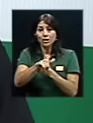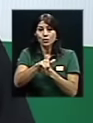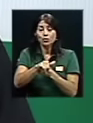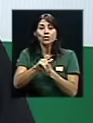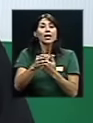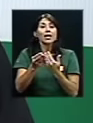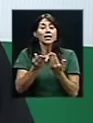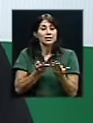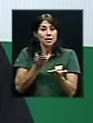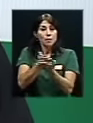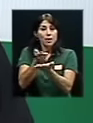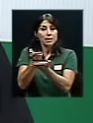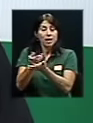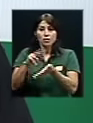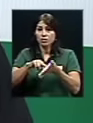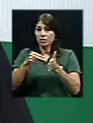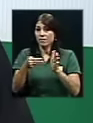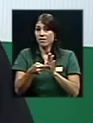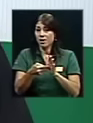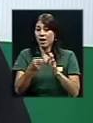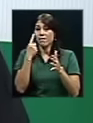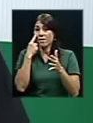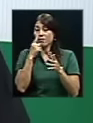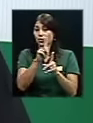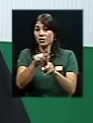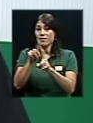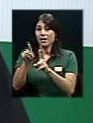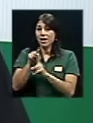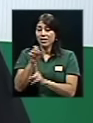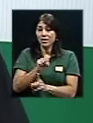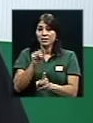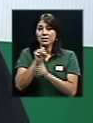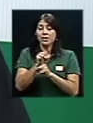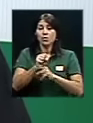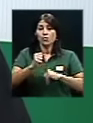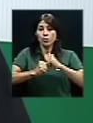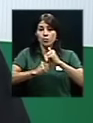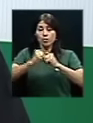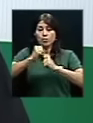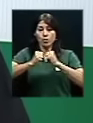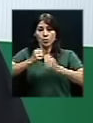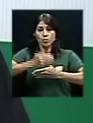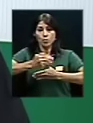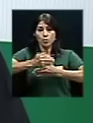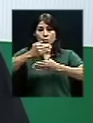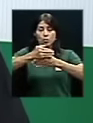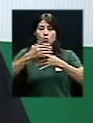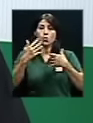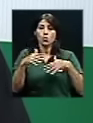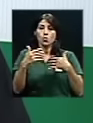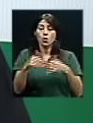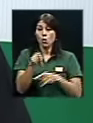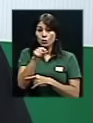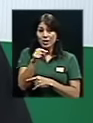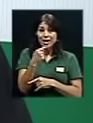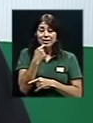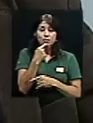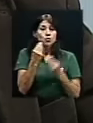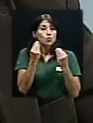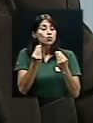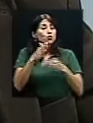nos encontramos con un paquete y creo que vos has insistido mucho en el tema de la evaluación ambiental estratégica, uh-huh. ¿Verdad?